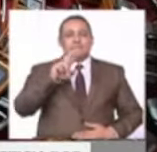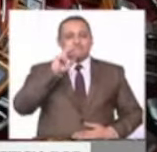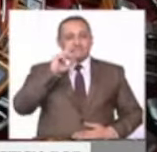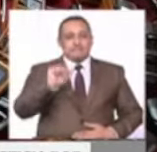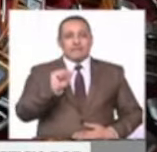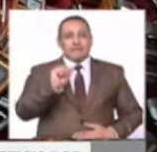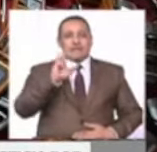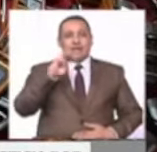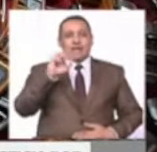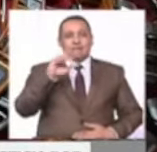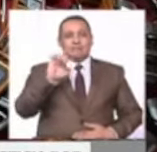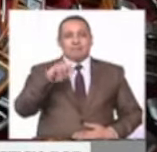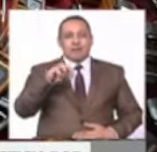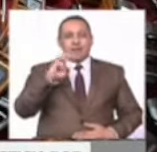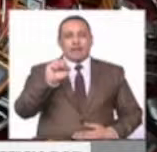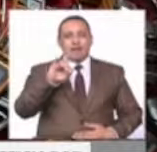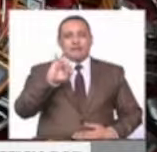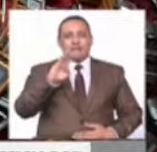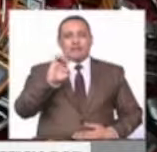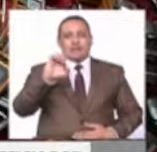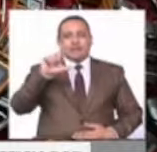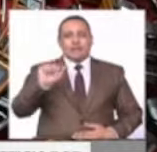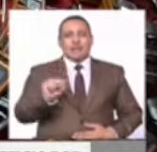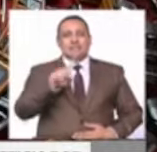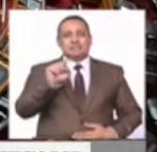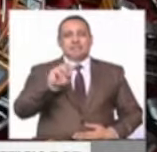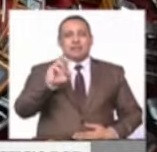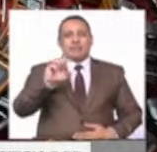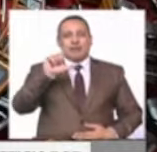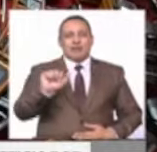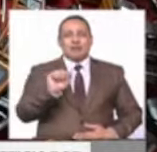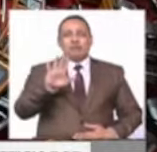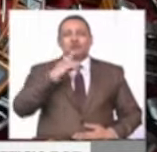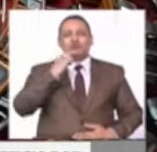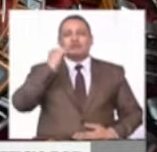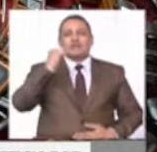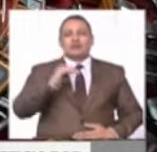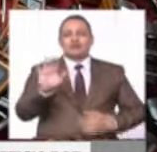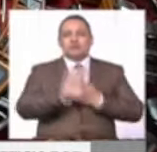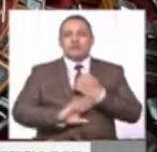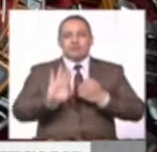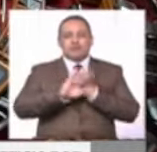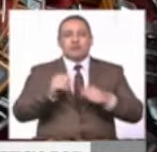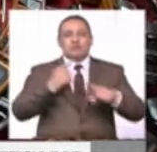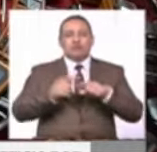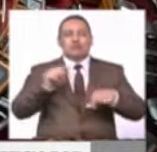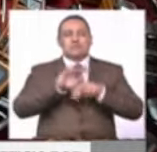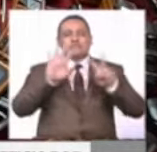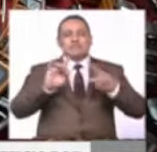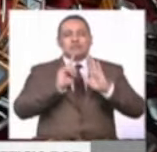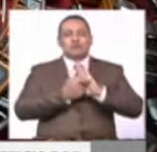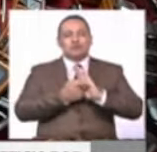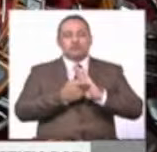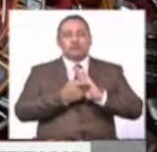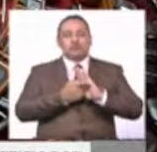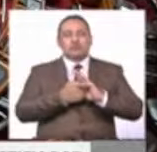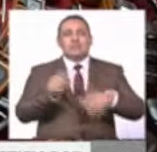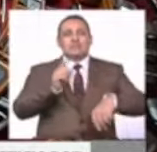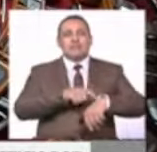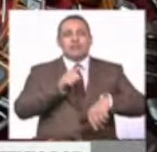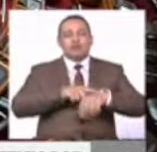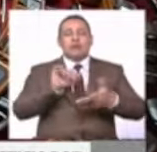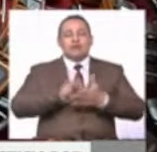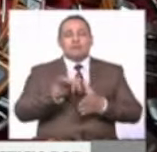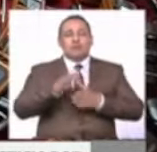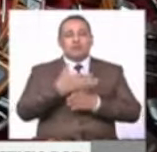amabilia saala Valladares para ejercer su derecho de defensa hasta por 17 minutos tiempo que